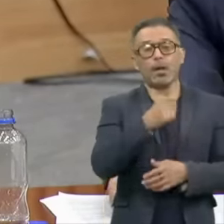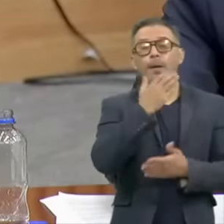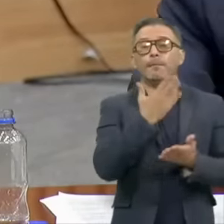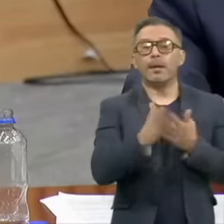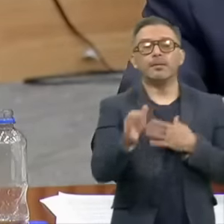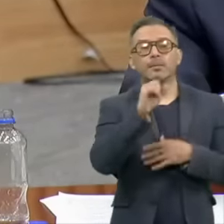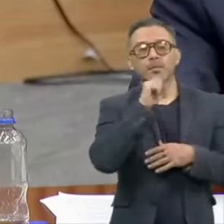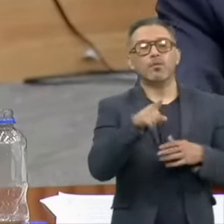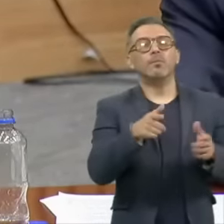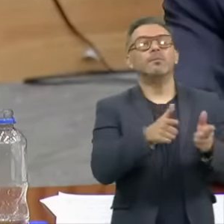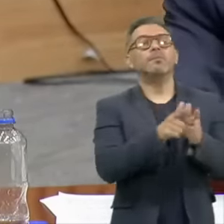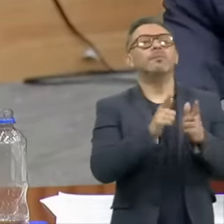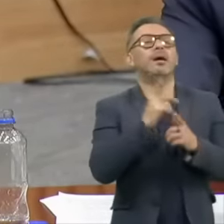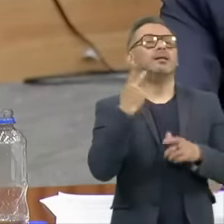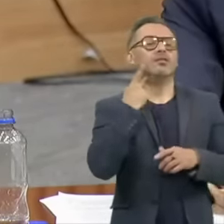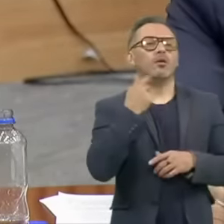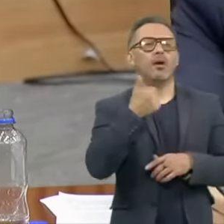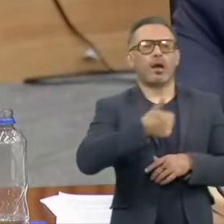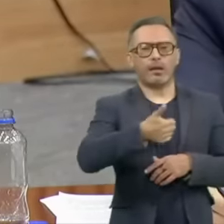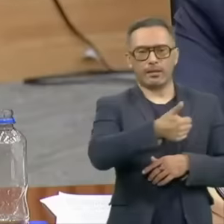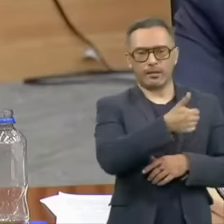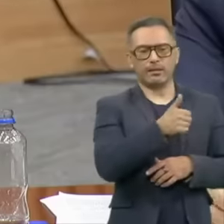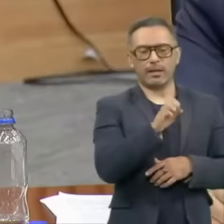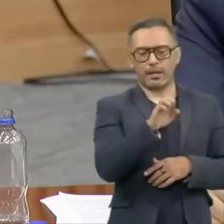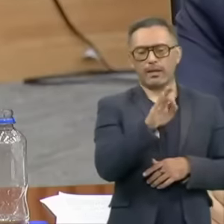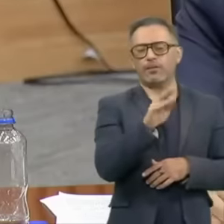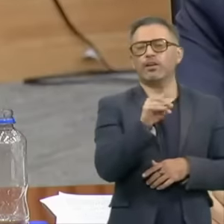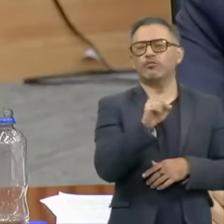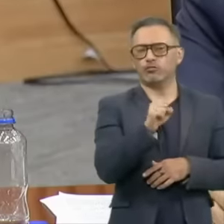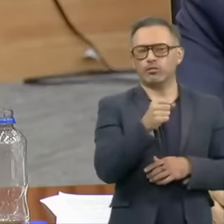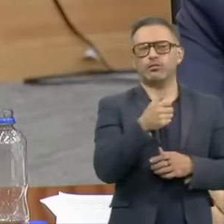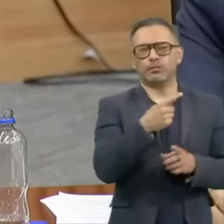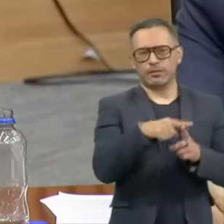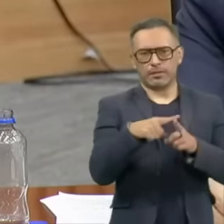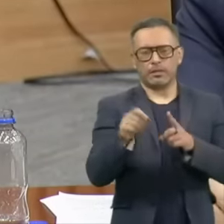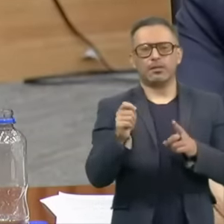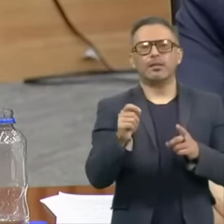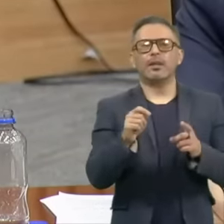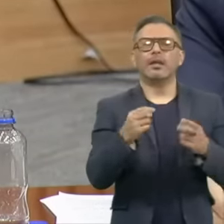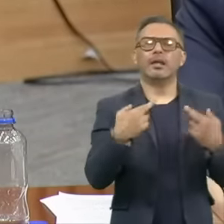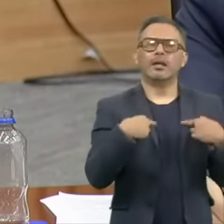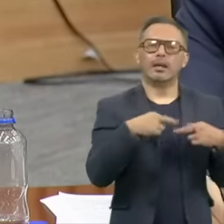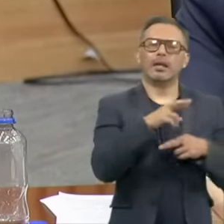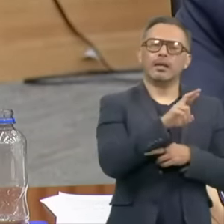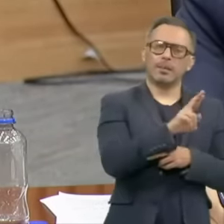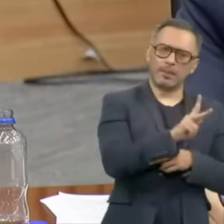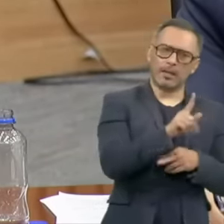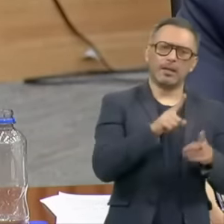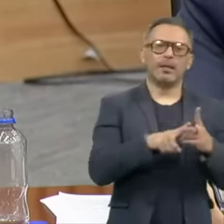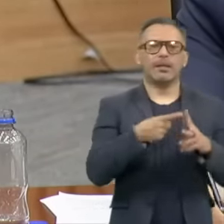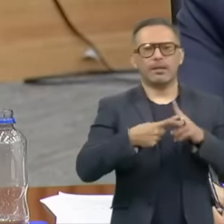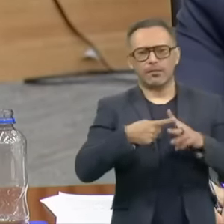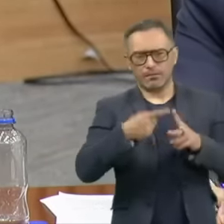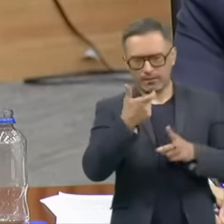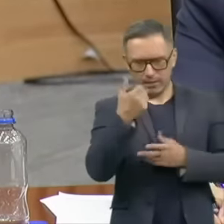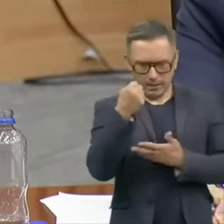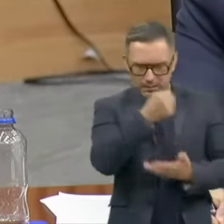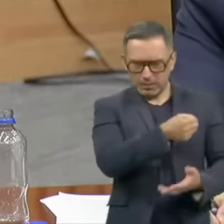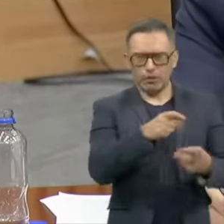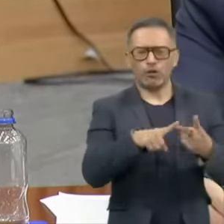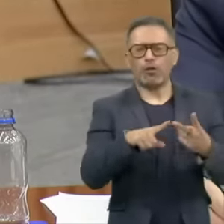partido, para los efectos varios de representación proporcional, de financiamiento y de lo que prevé la